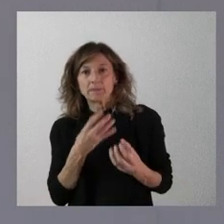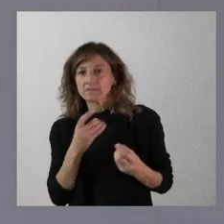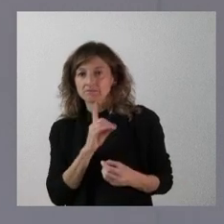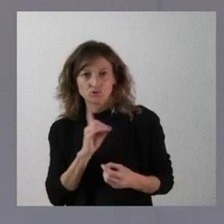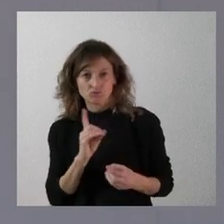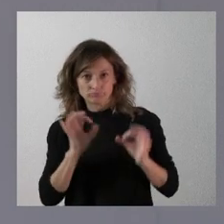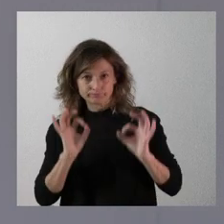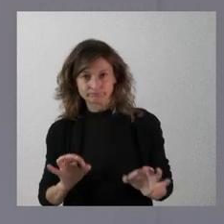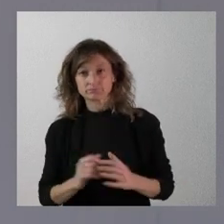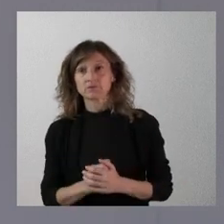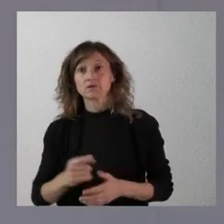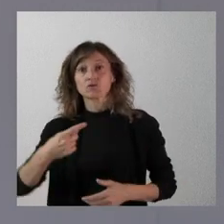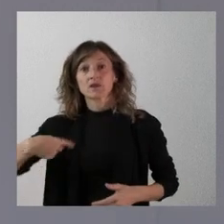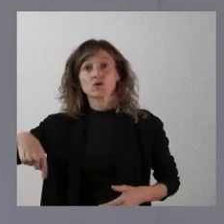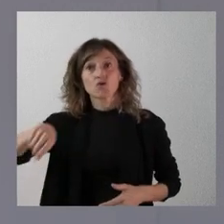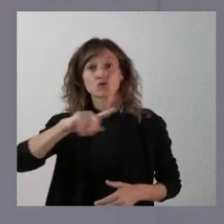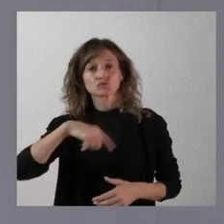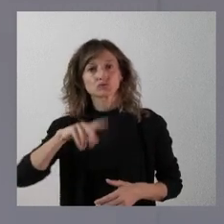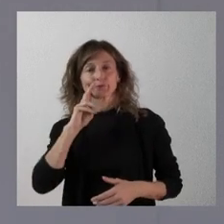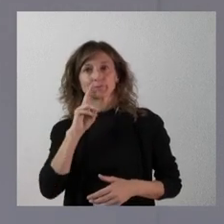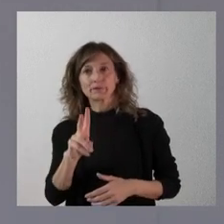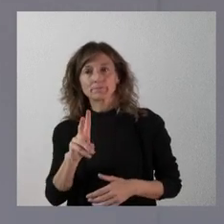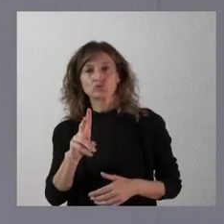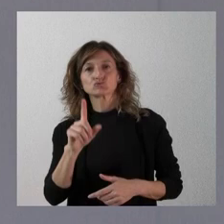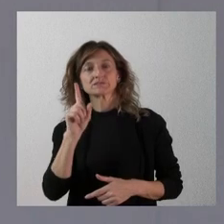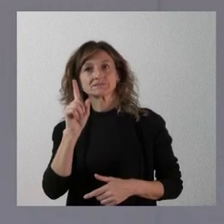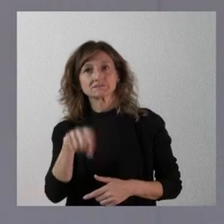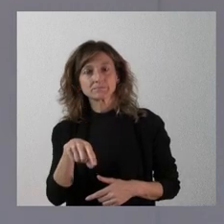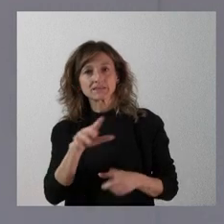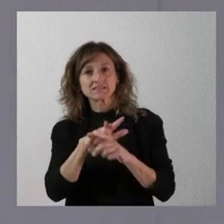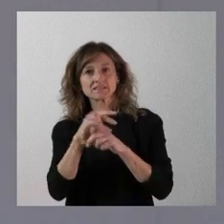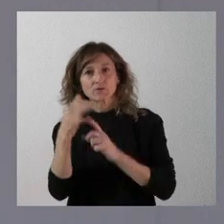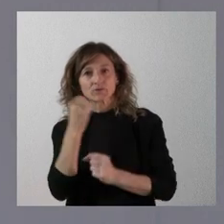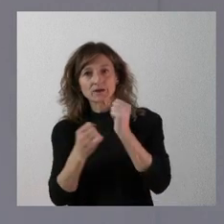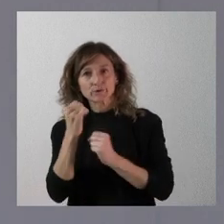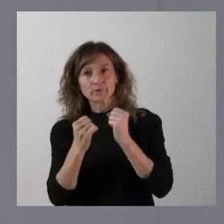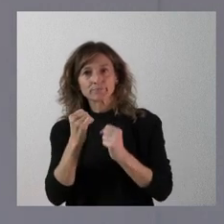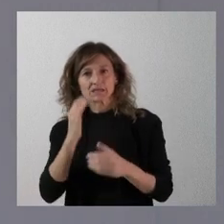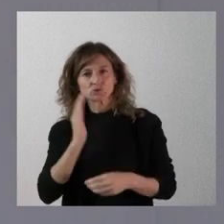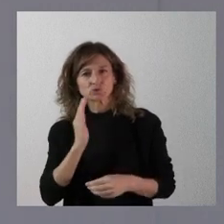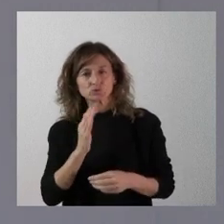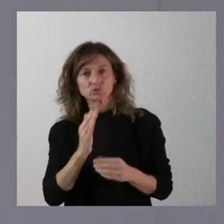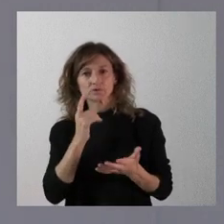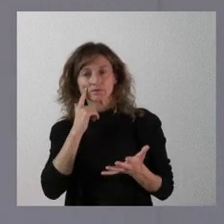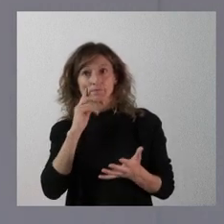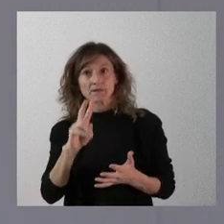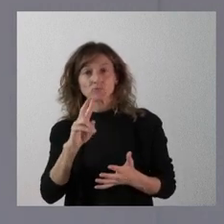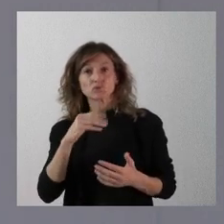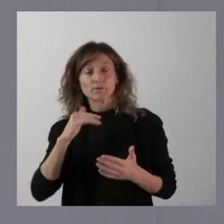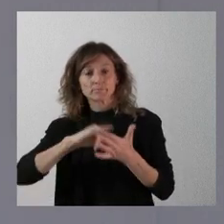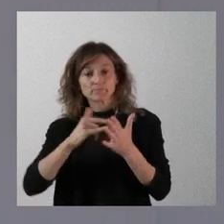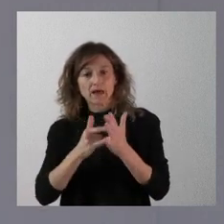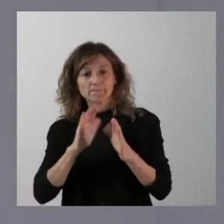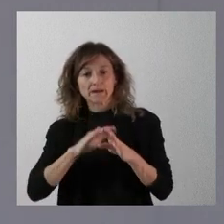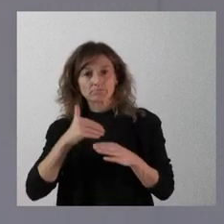contexto y por tanto Nosotros también estamos viendo un deterioro en esta situación económica así lo planteamos en nuestras proyecciones para el presupuesto